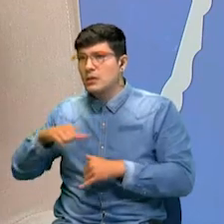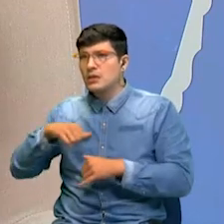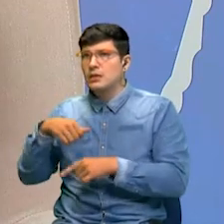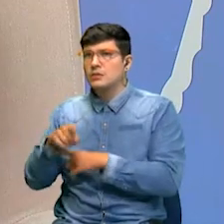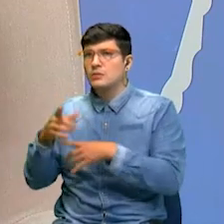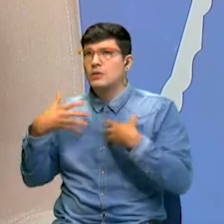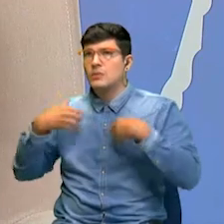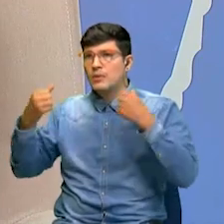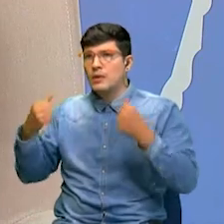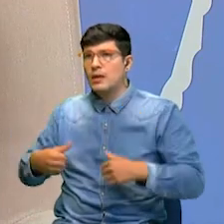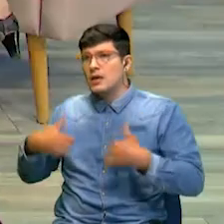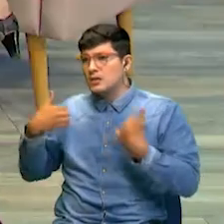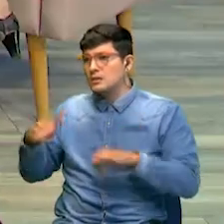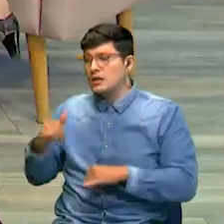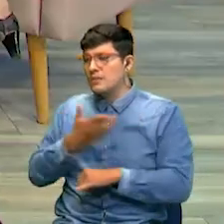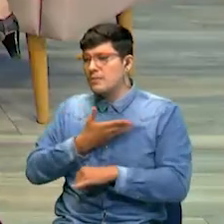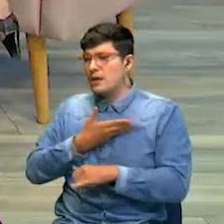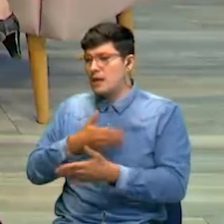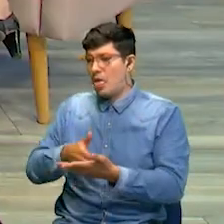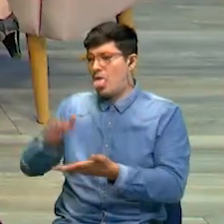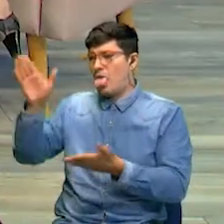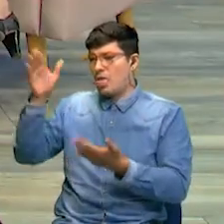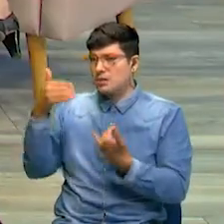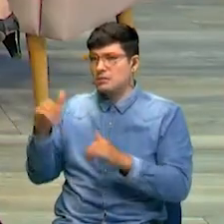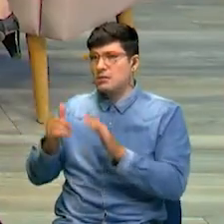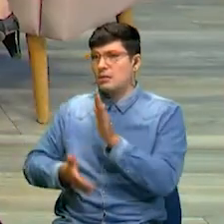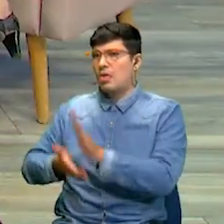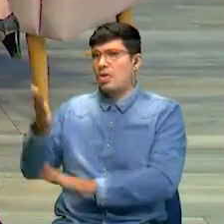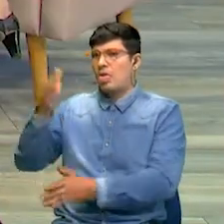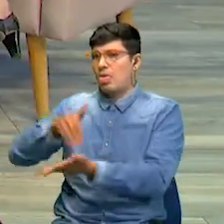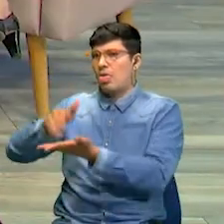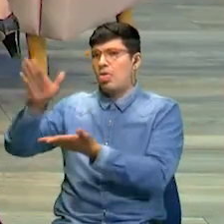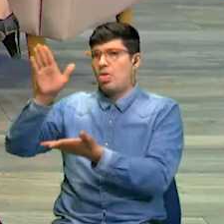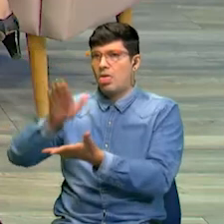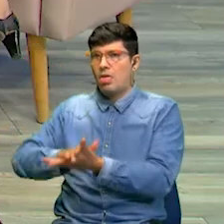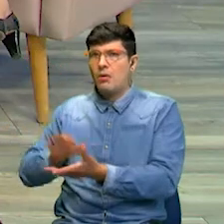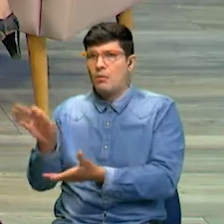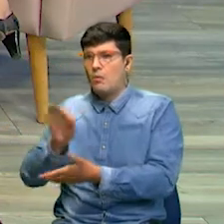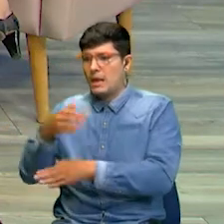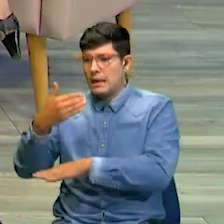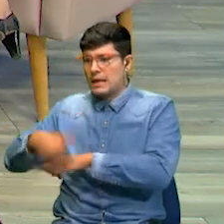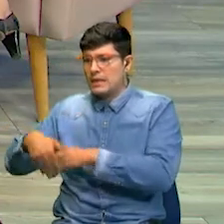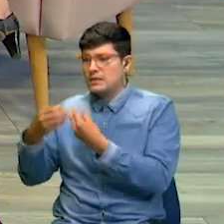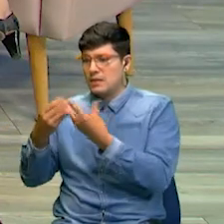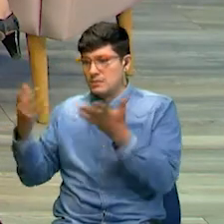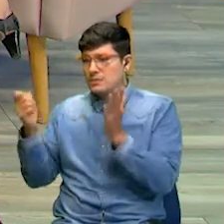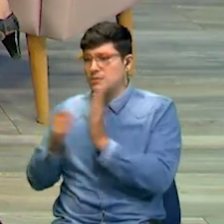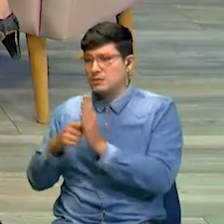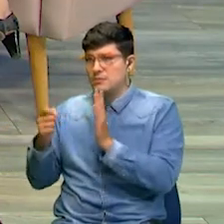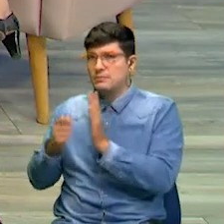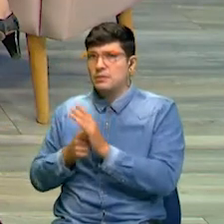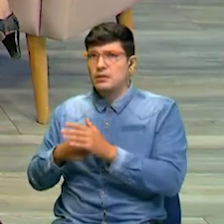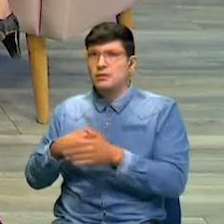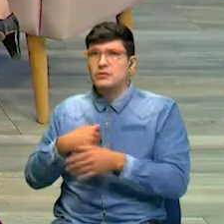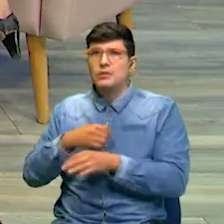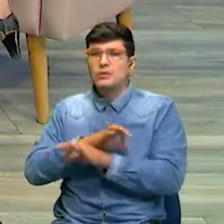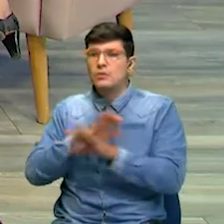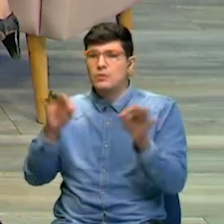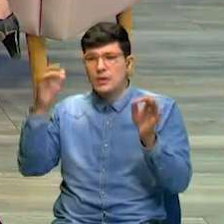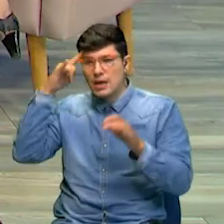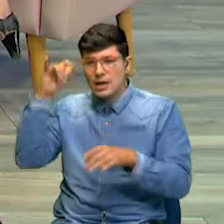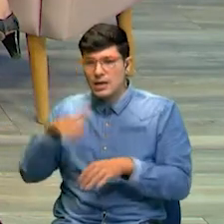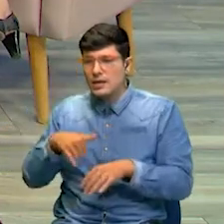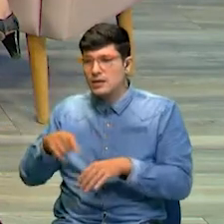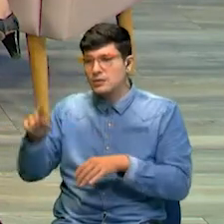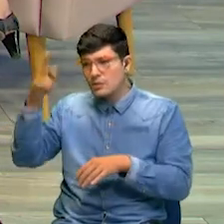no me sirve, ya, chao. Lo mandan asilos. Sí. Y lo mandan a cuartos, o a la calle muchas veces. Uno nunca cree que un hijo